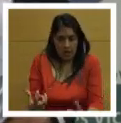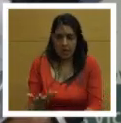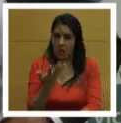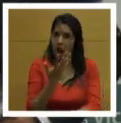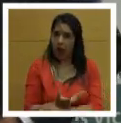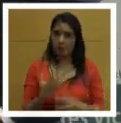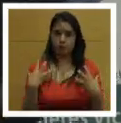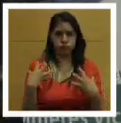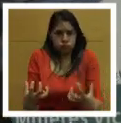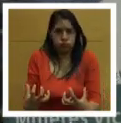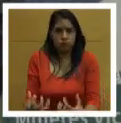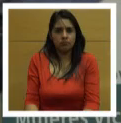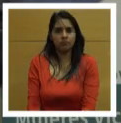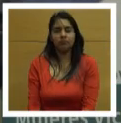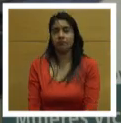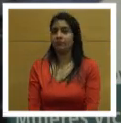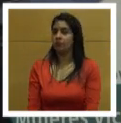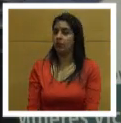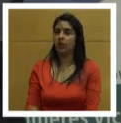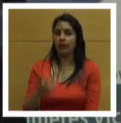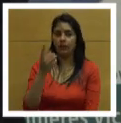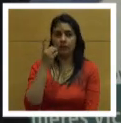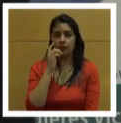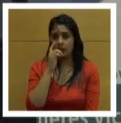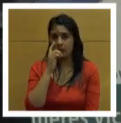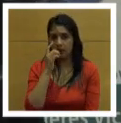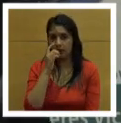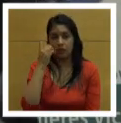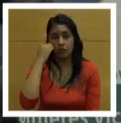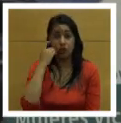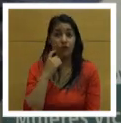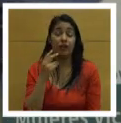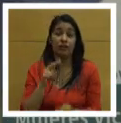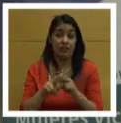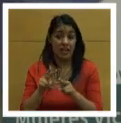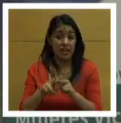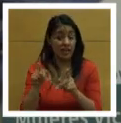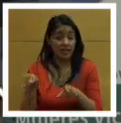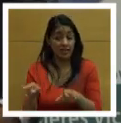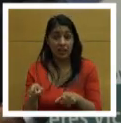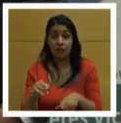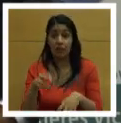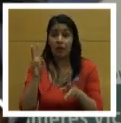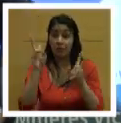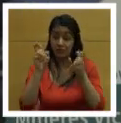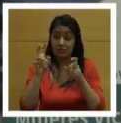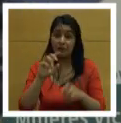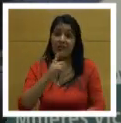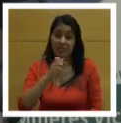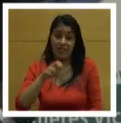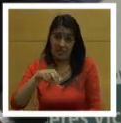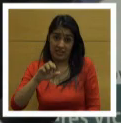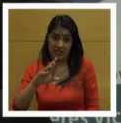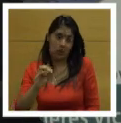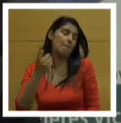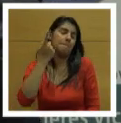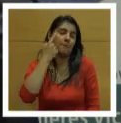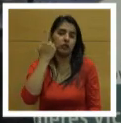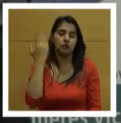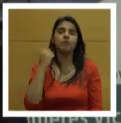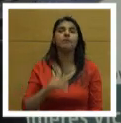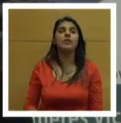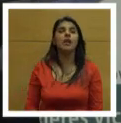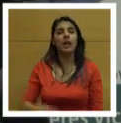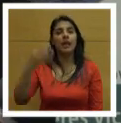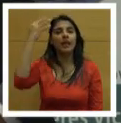coraje. No creo que les haya dicho, van a ir a una charla de género, pero probablemente pensó en eso. Y las princesas en ese